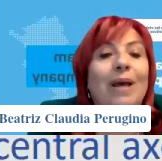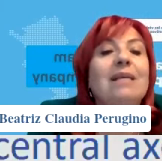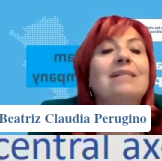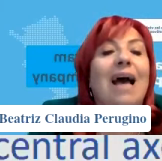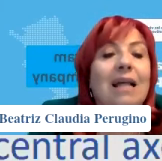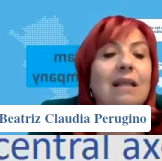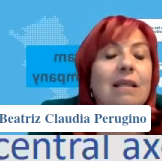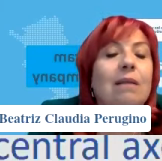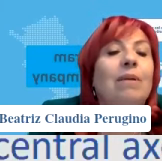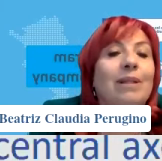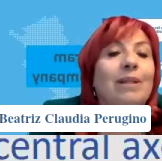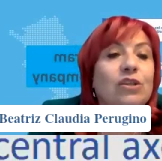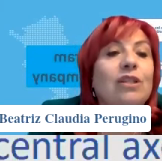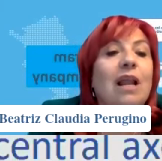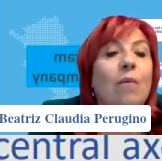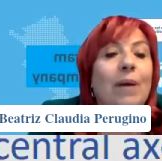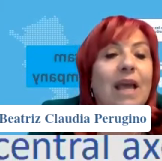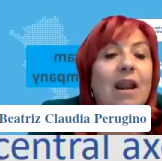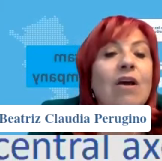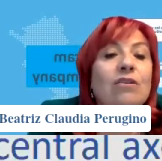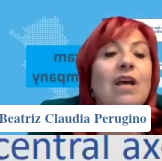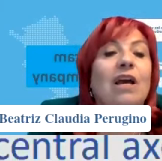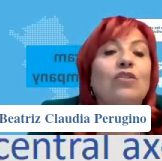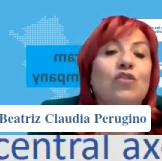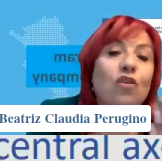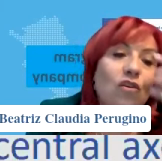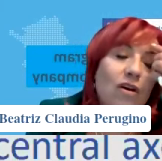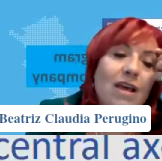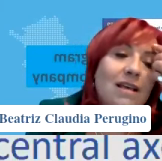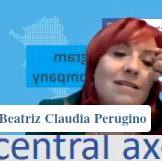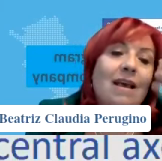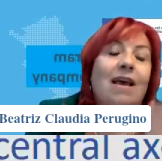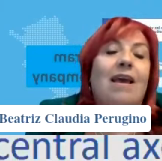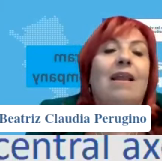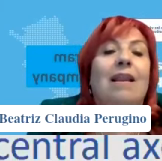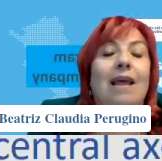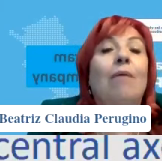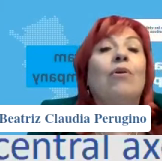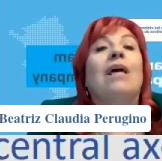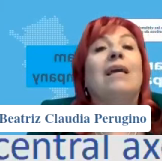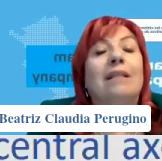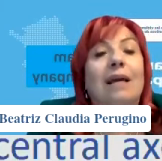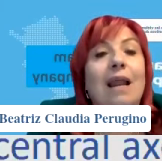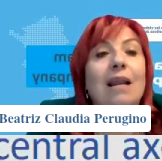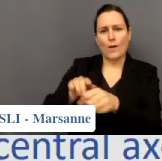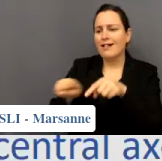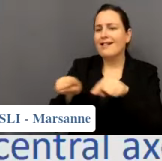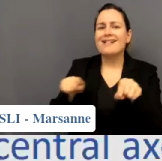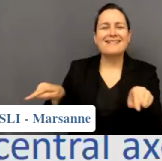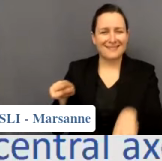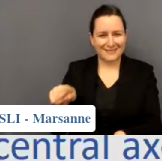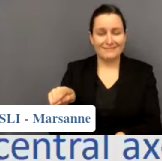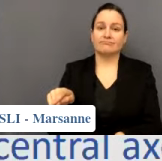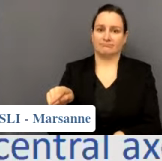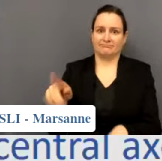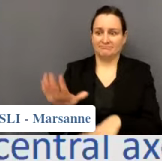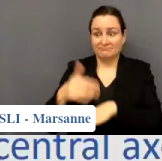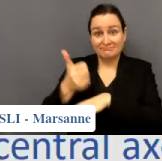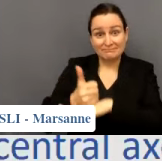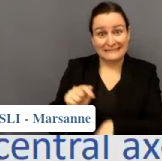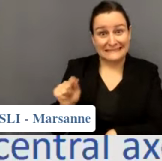nuestro país antes de la implementación del acompañar. O sea que no solo es el abordaje integral a la situación de